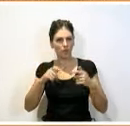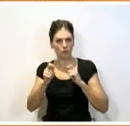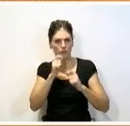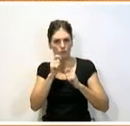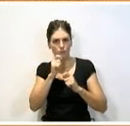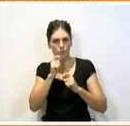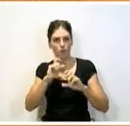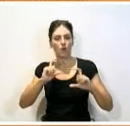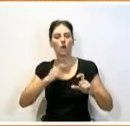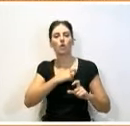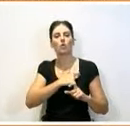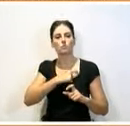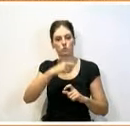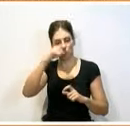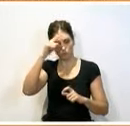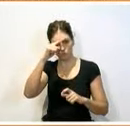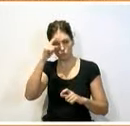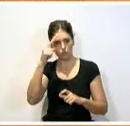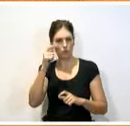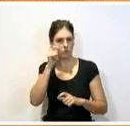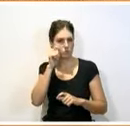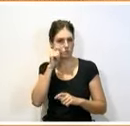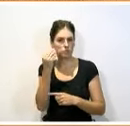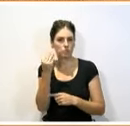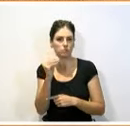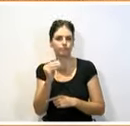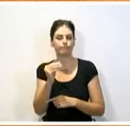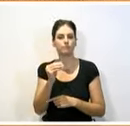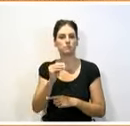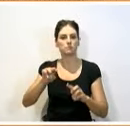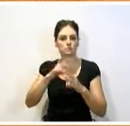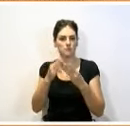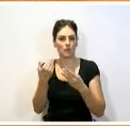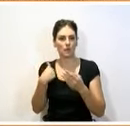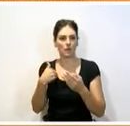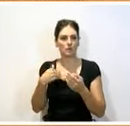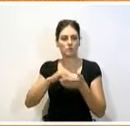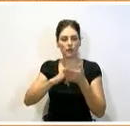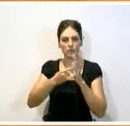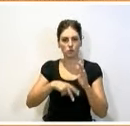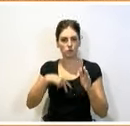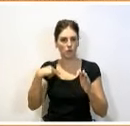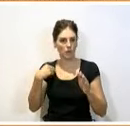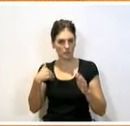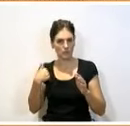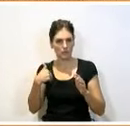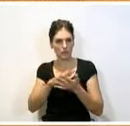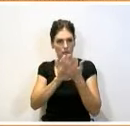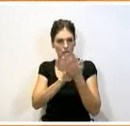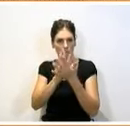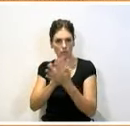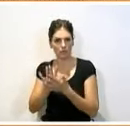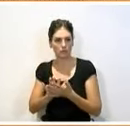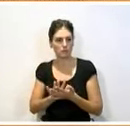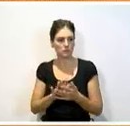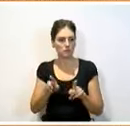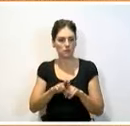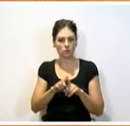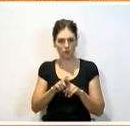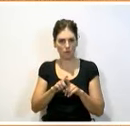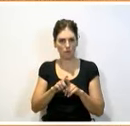Cultura, Turismo, Deporte y Juventud en el Parlamento y dio cumplidas explicaciones acerca de los planteamientos generales con los que se encaraba la legislatura, así como de unas